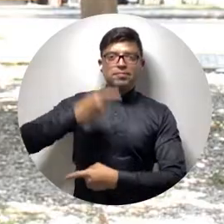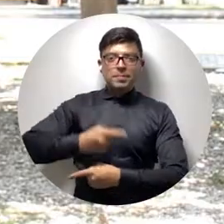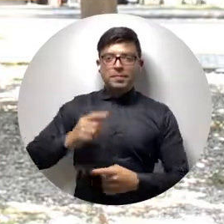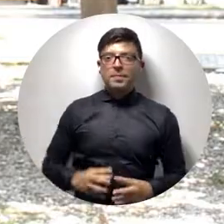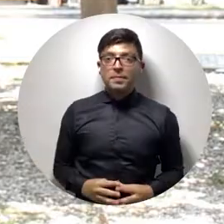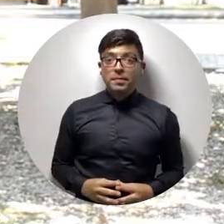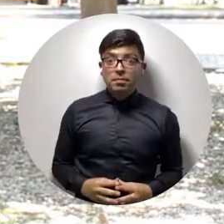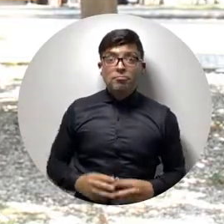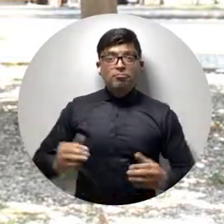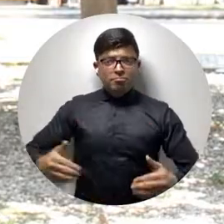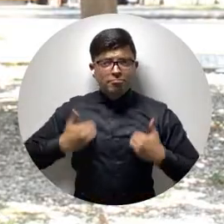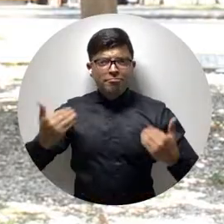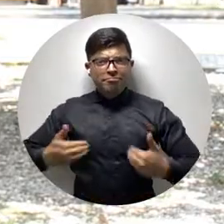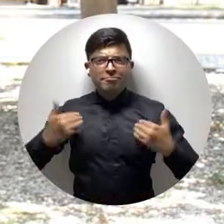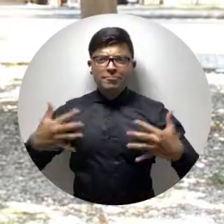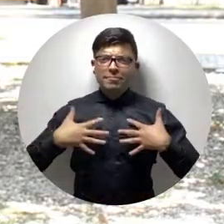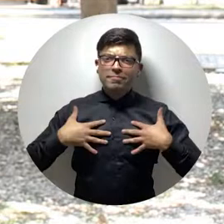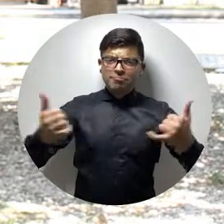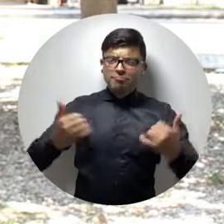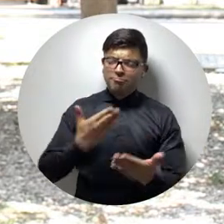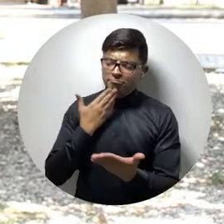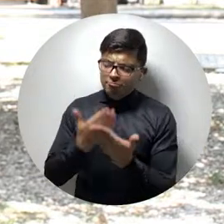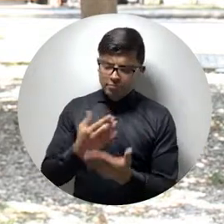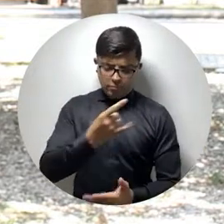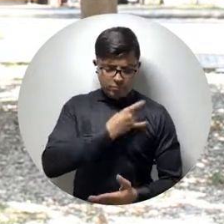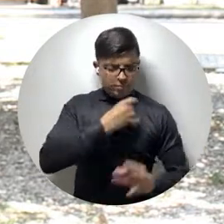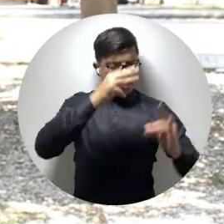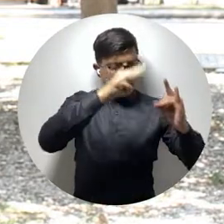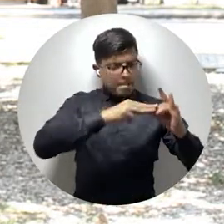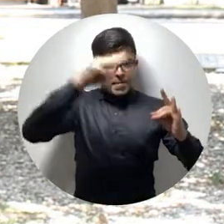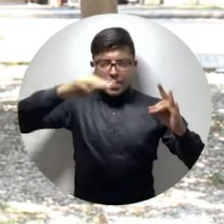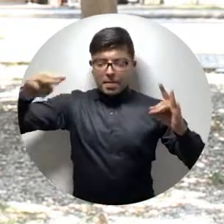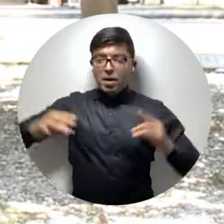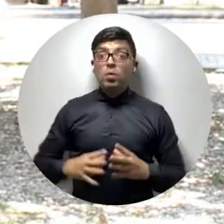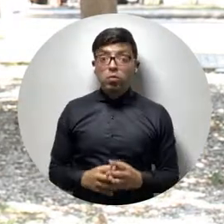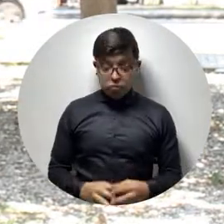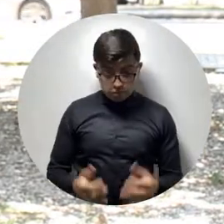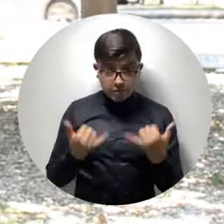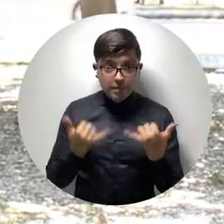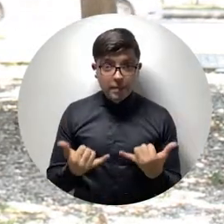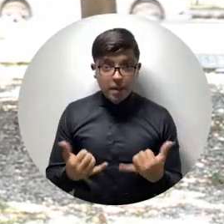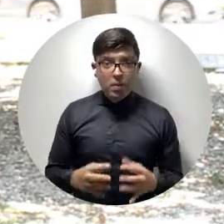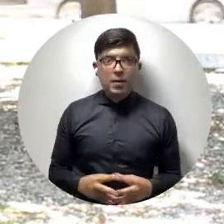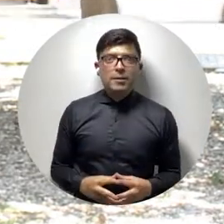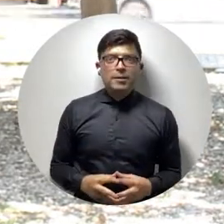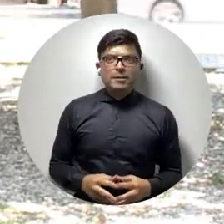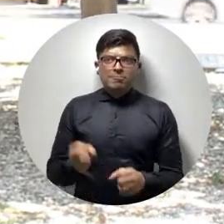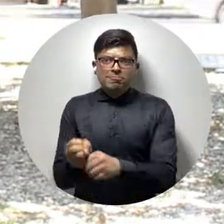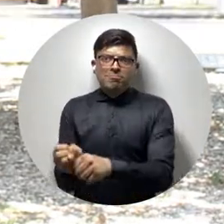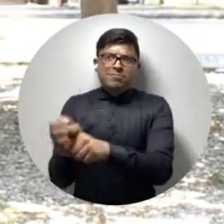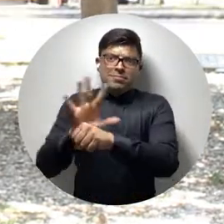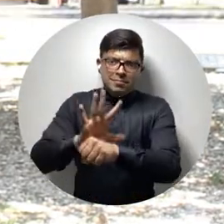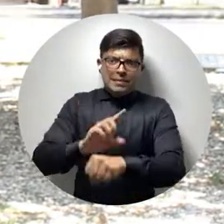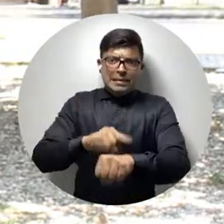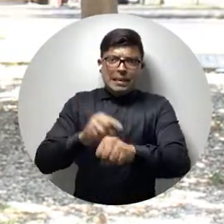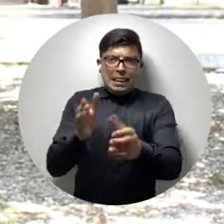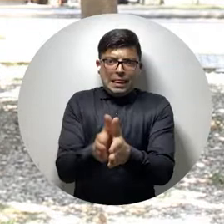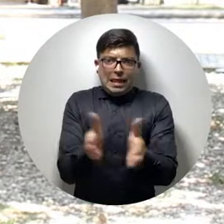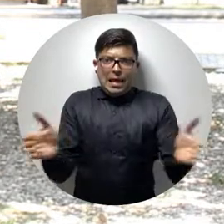contenta, muy feliz y muy agradecida con la Universidad del Magdalena. En estos momentos de pandemia